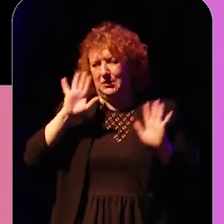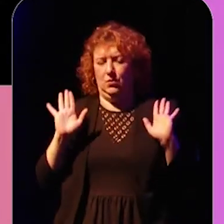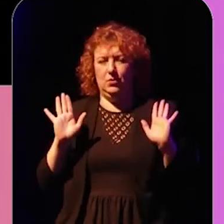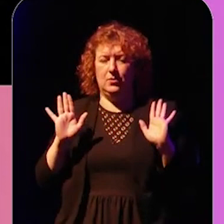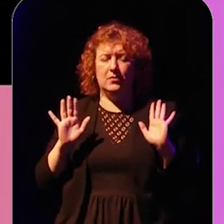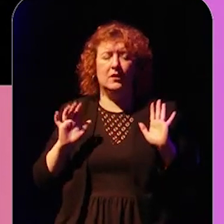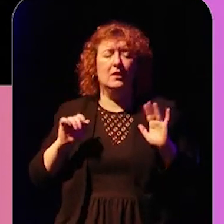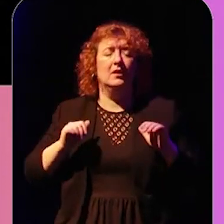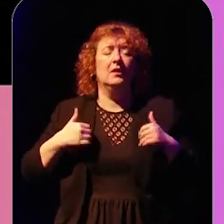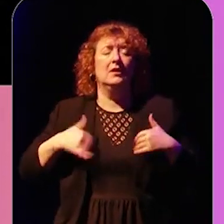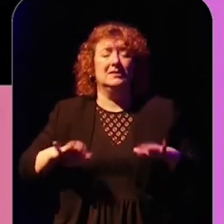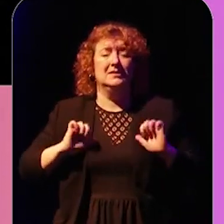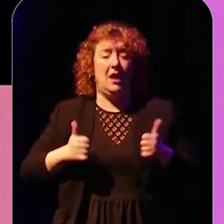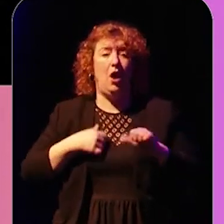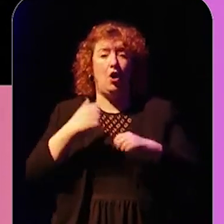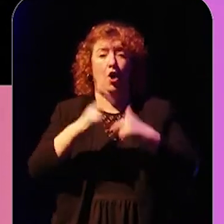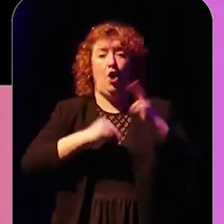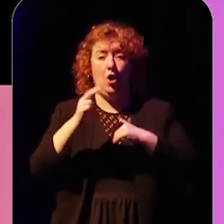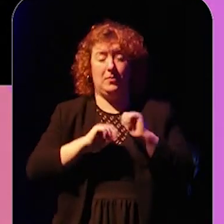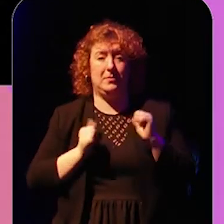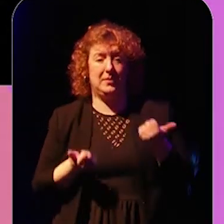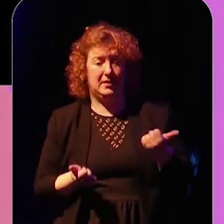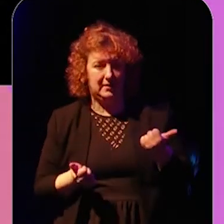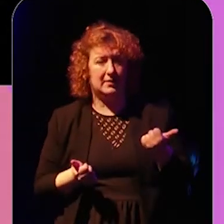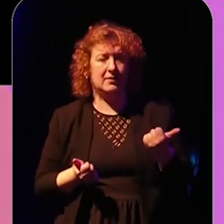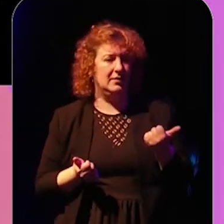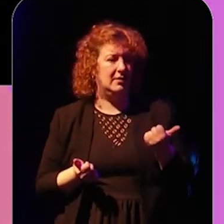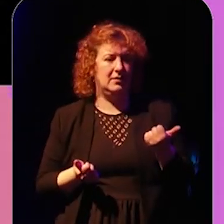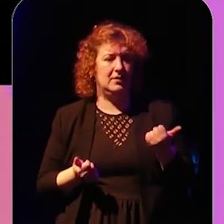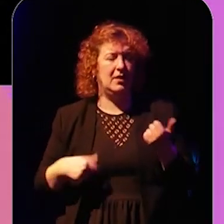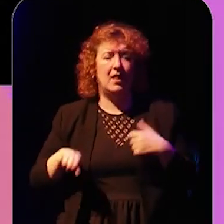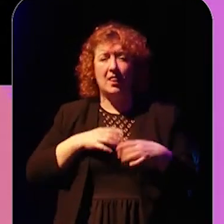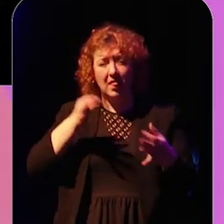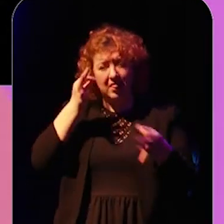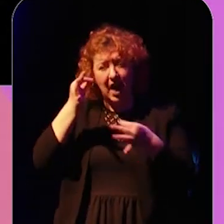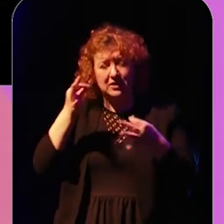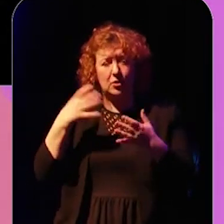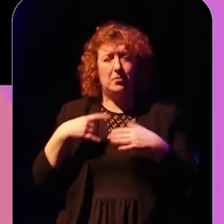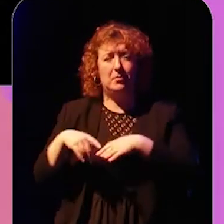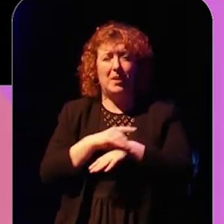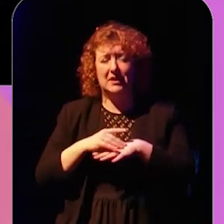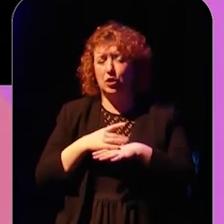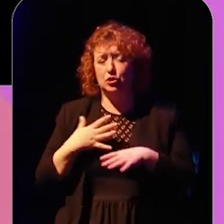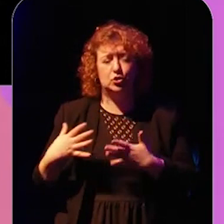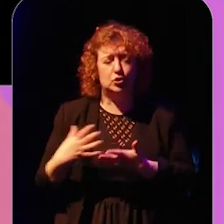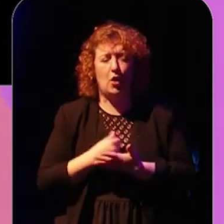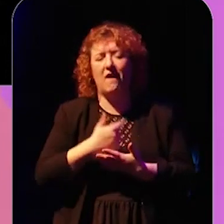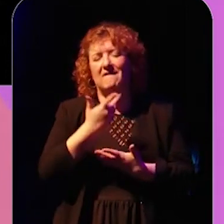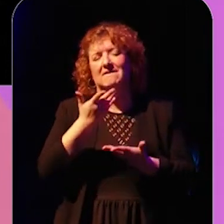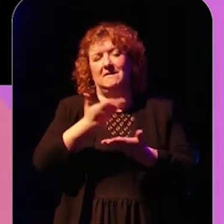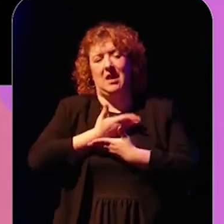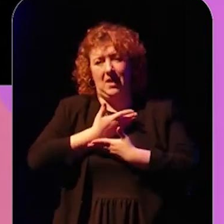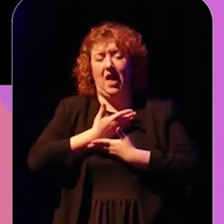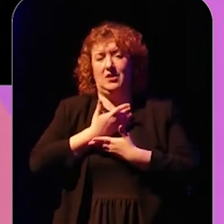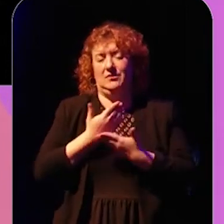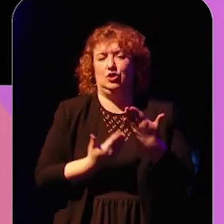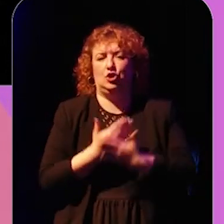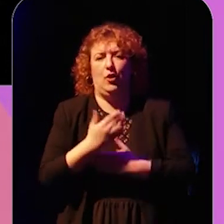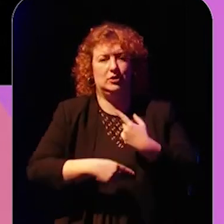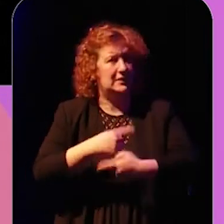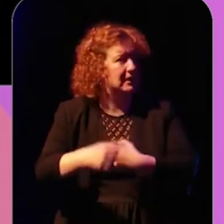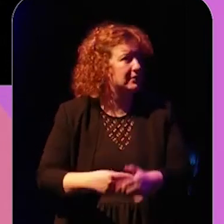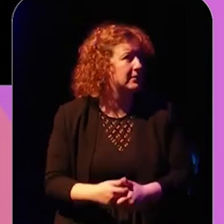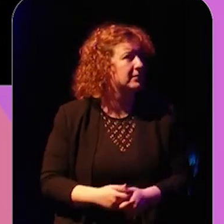Ya en la puesta en obra, al final, se tiró de todos esos datos, de toda esa base de datos, y eso simplificó mucho el día a día, porque